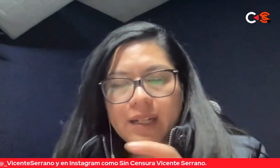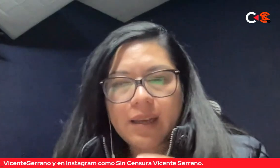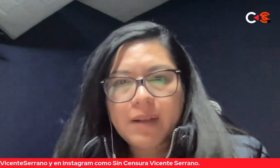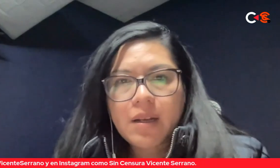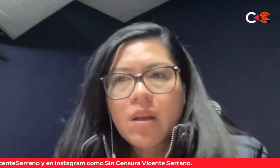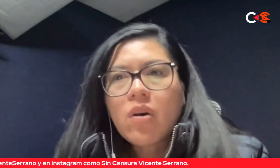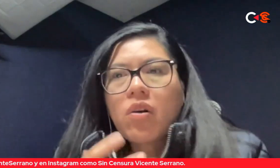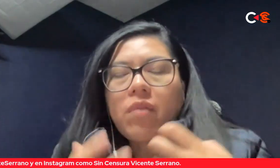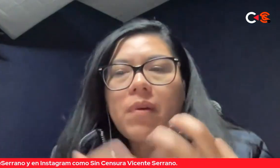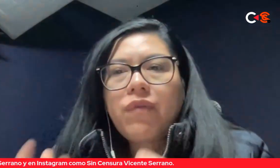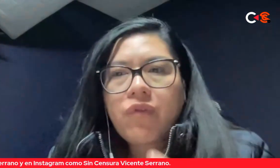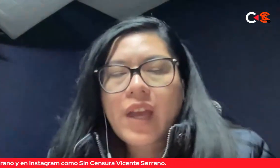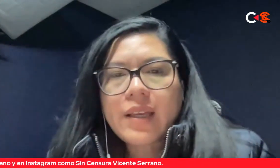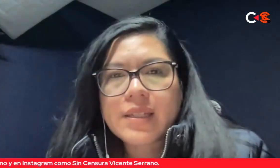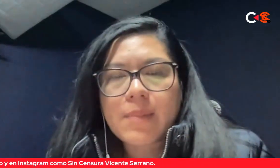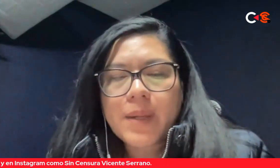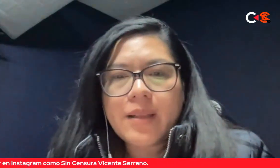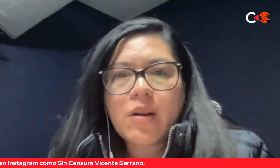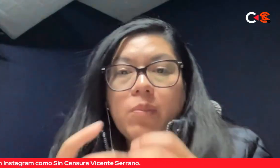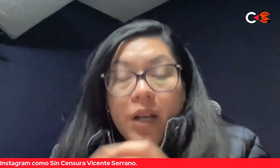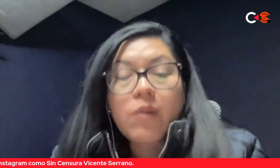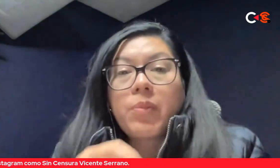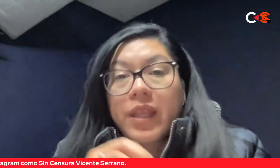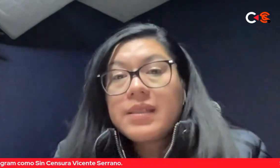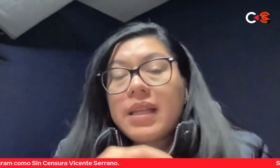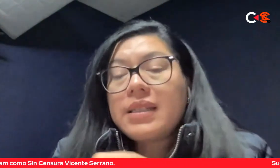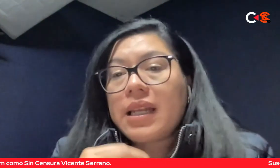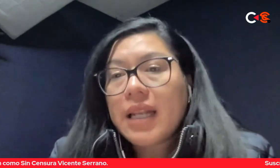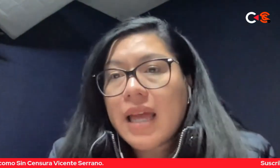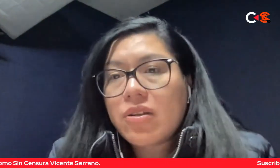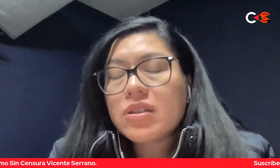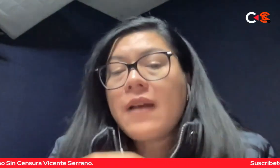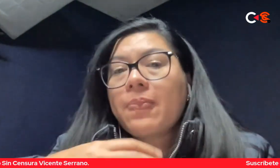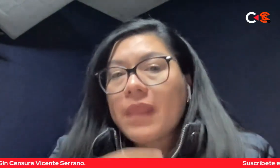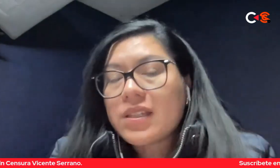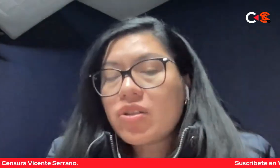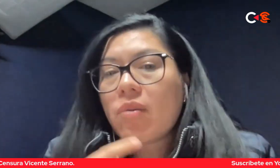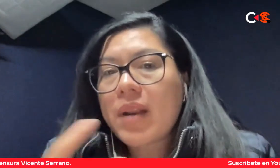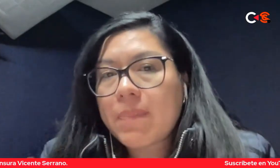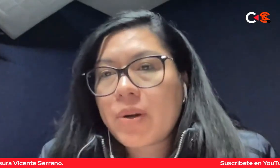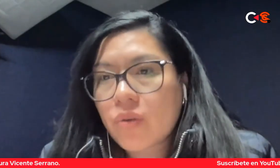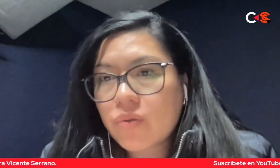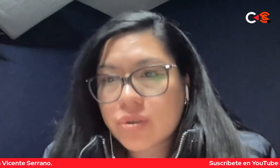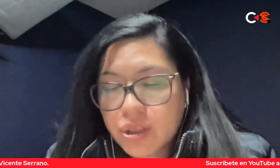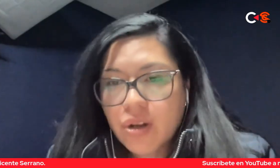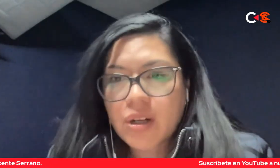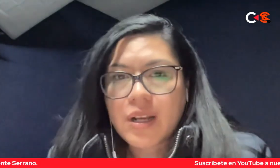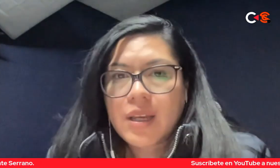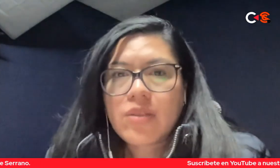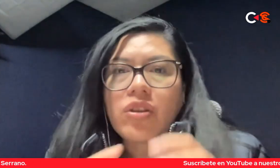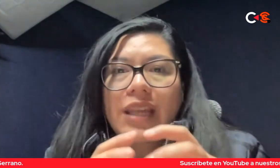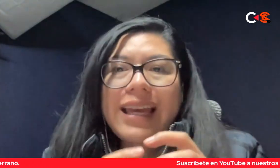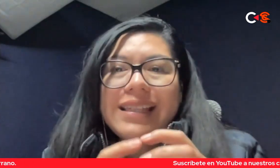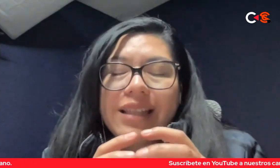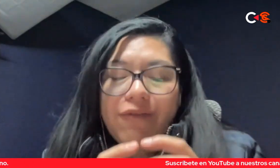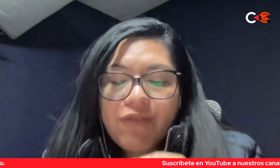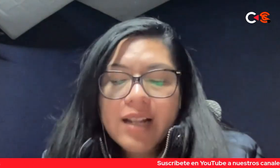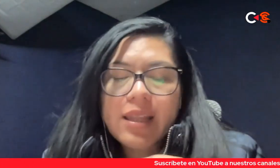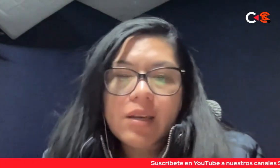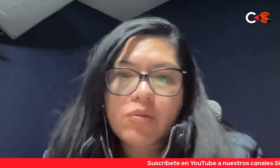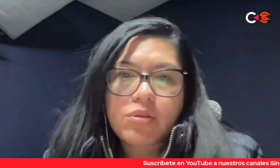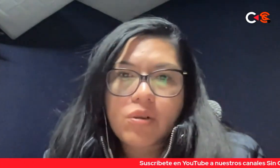o esto otro de las urnas embarazadas o el llamado carrusel, todo eso lo hemos vivido, o sea, en México sí ha